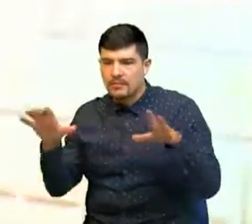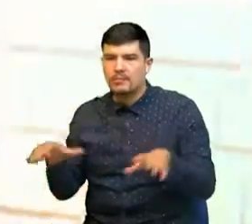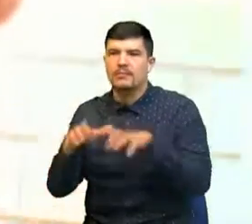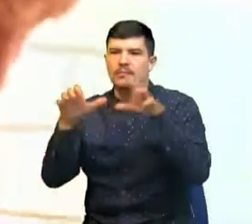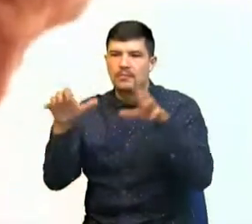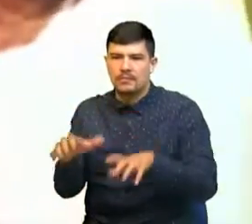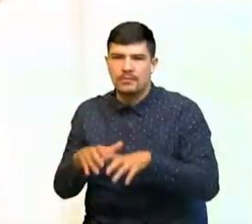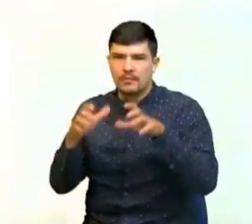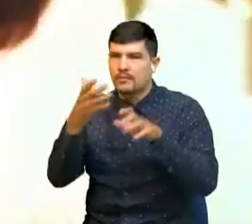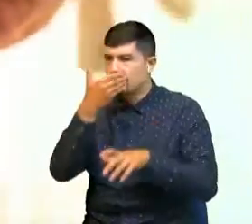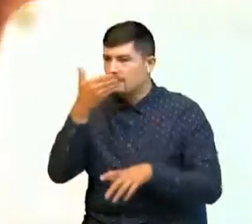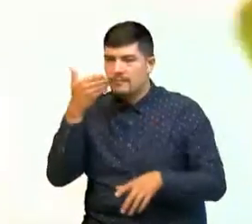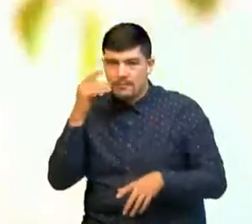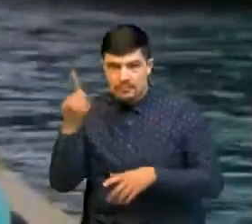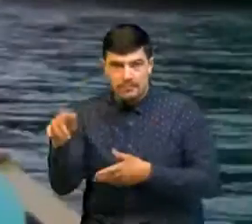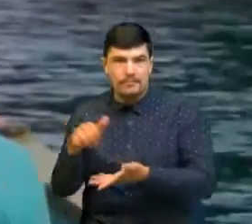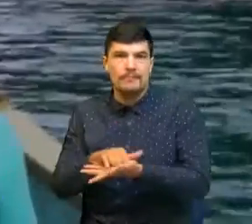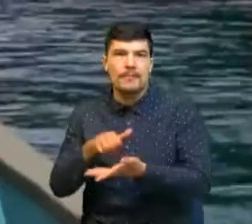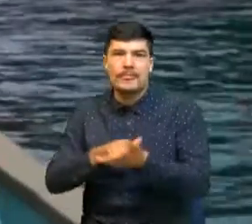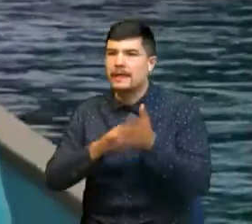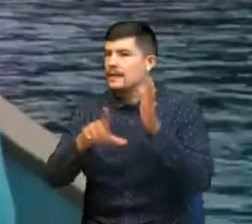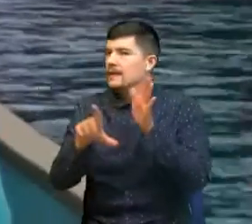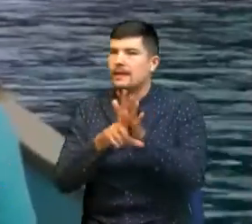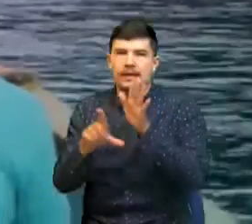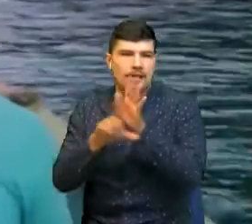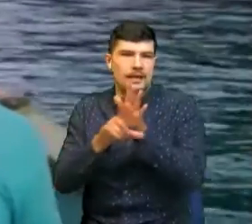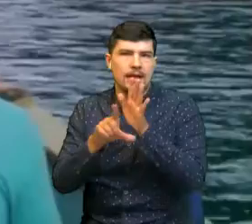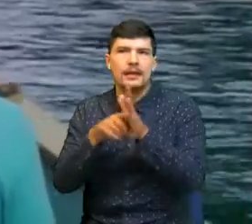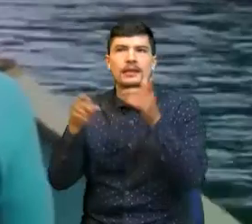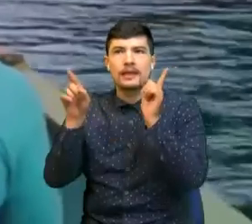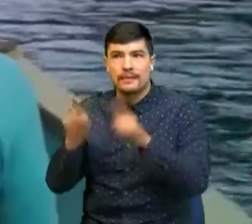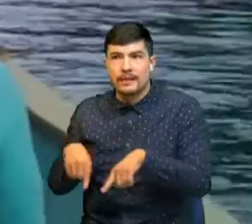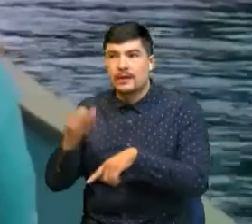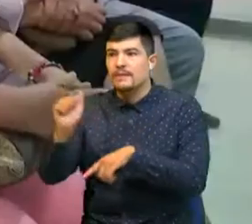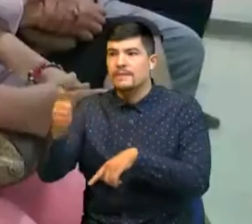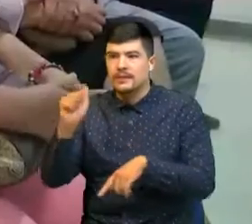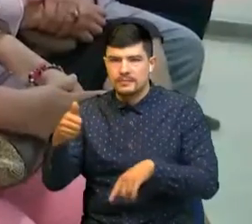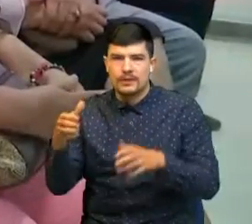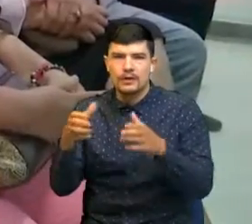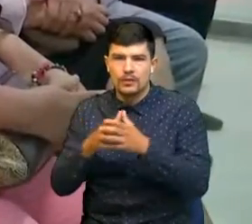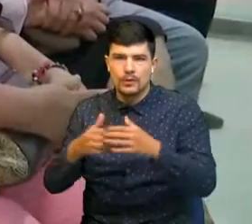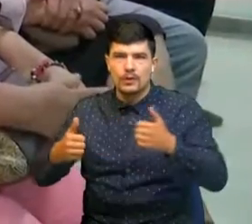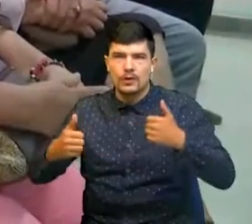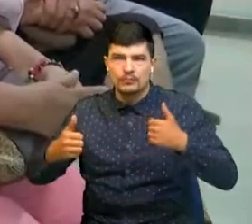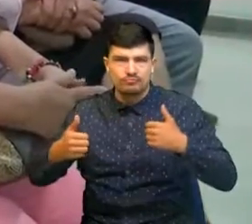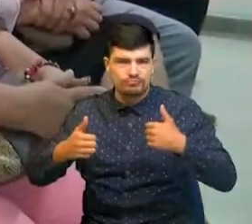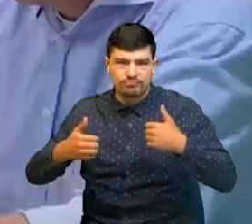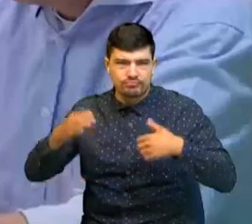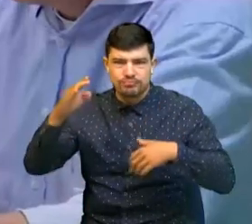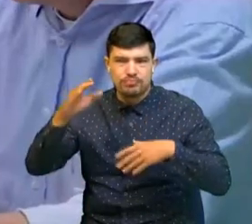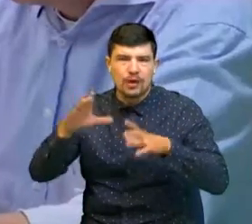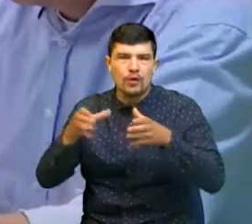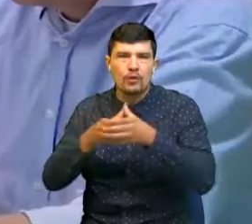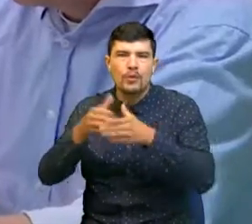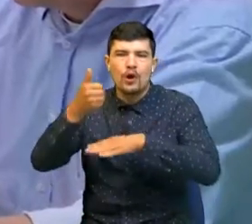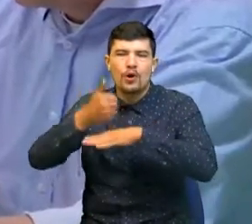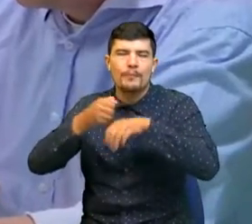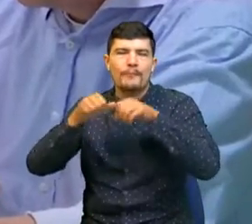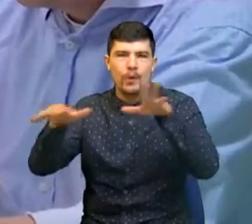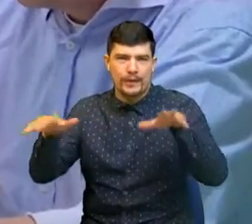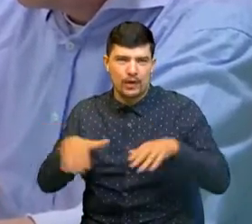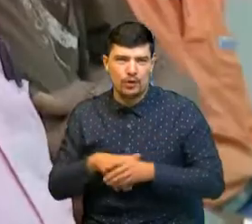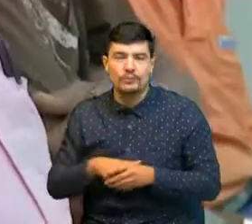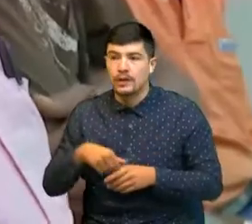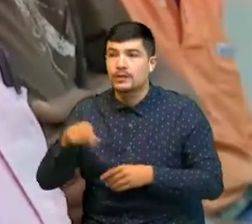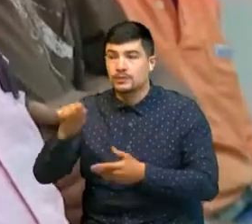como los ilegales y la misma fuerza pública. Ante eso, el secretario de Gobierno del Norte de Santander